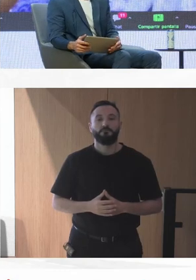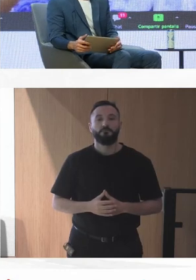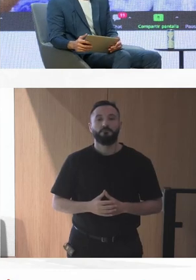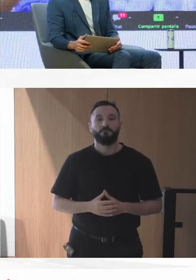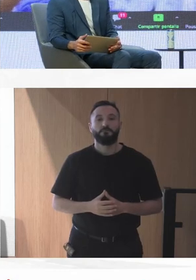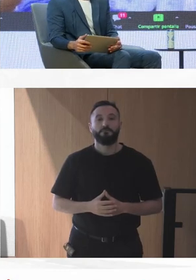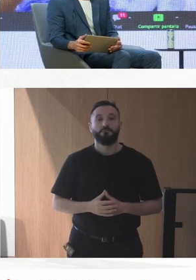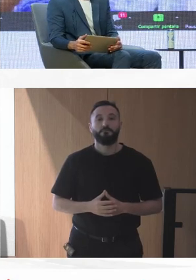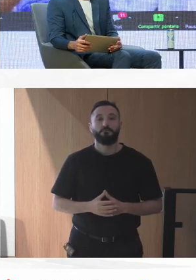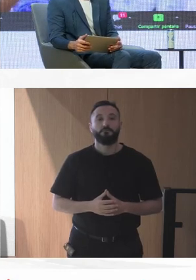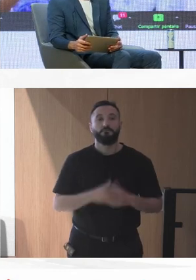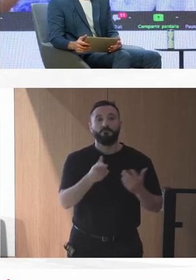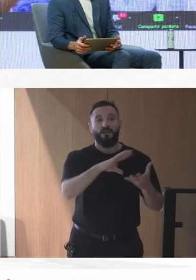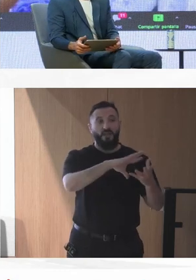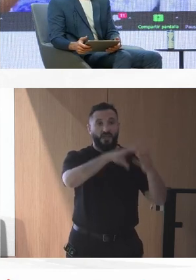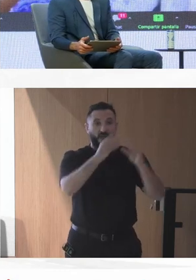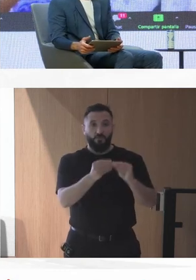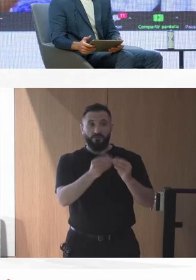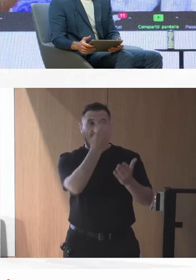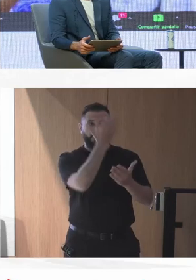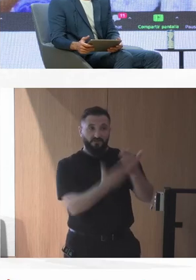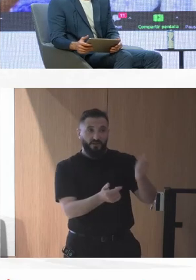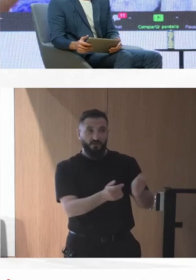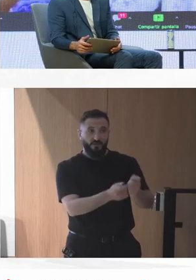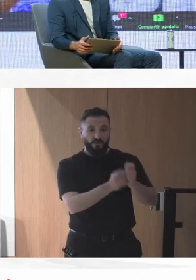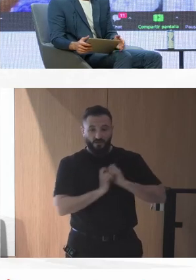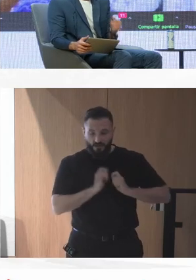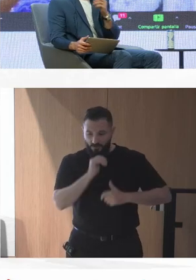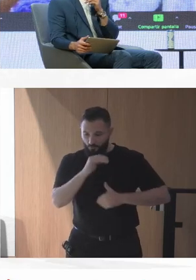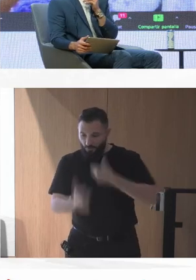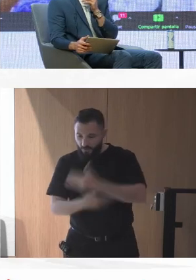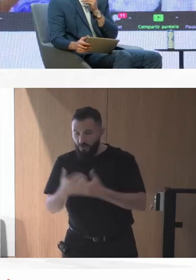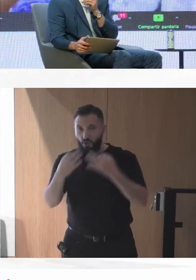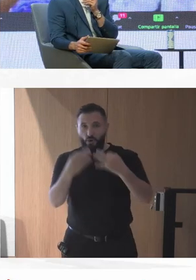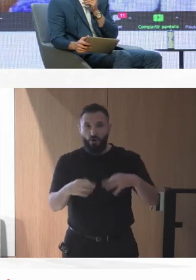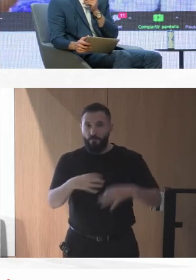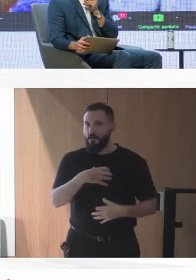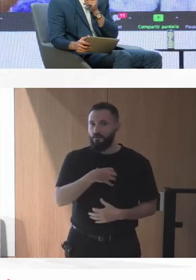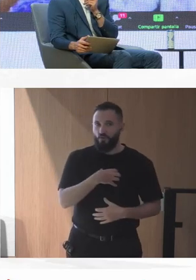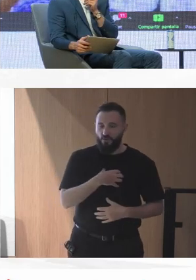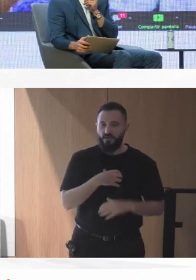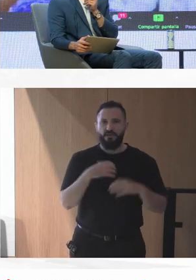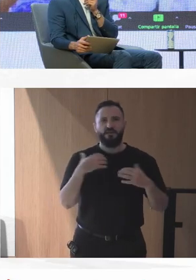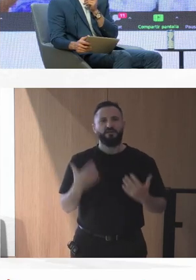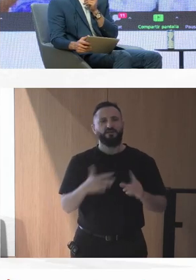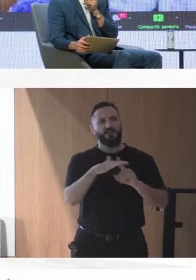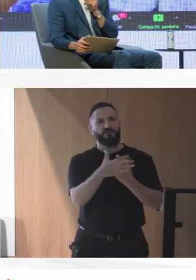estos fallos pueden hacer que el procedimiento no siga adelante de forma normal. Y entonces, ¿qué podemos hacer al